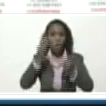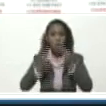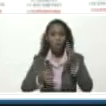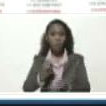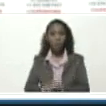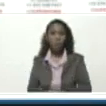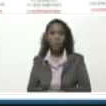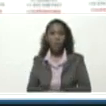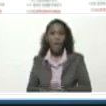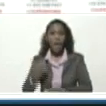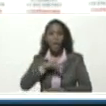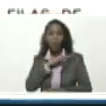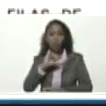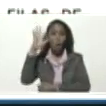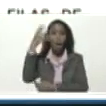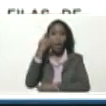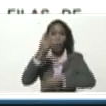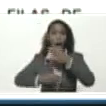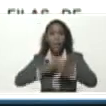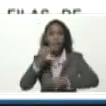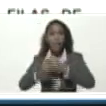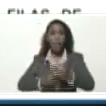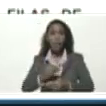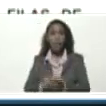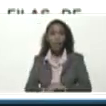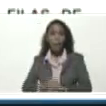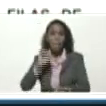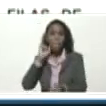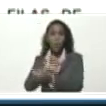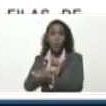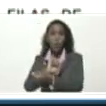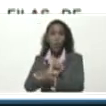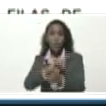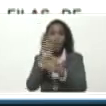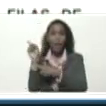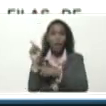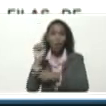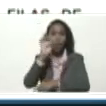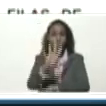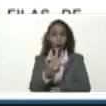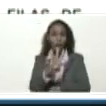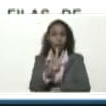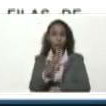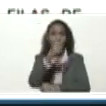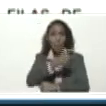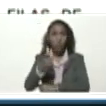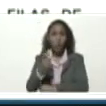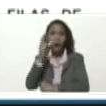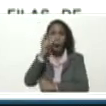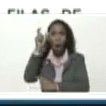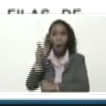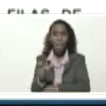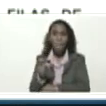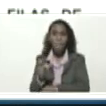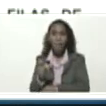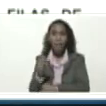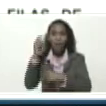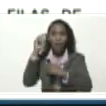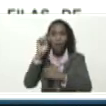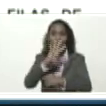Y logramos la aprehensión de estos 4 individuos. Dimas Alberto González